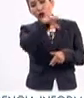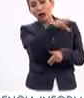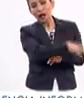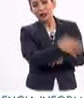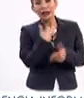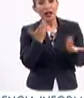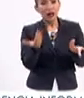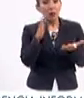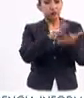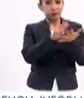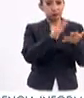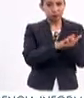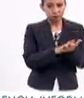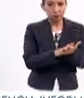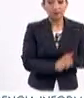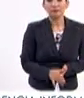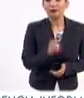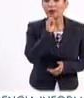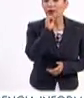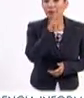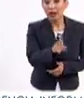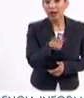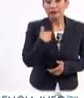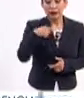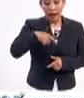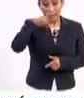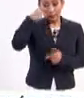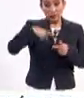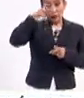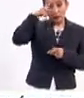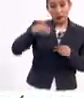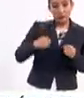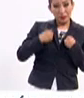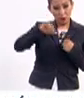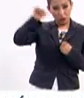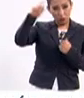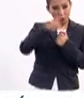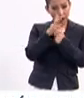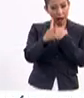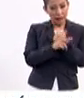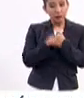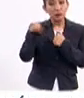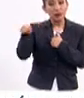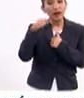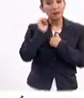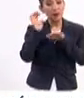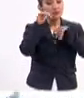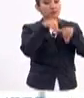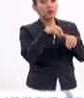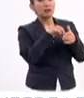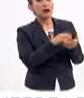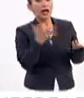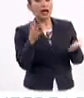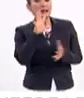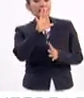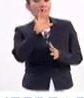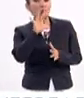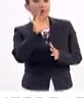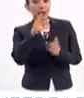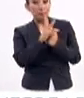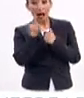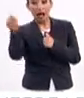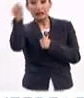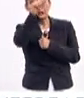en estado de reclusión. Además, llega a mexicanos que viven en el extranjero, pues están matriculados de más de